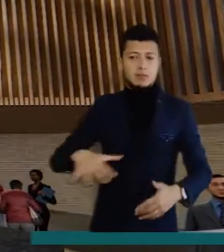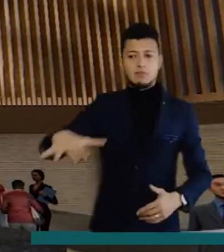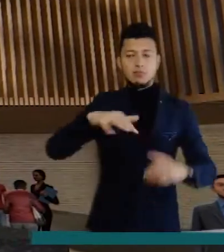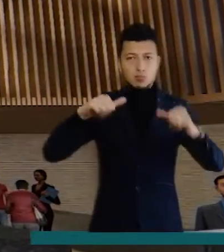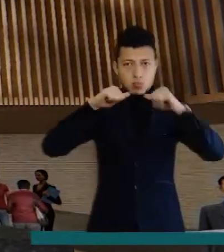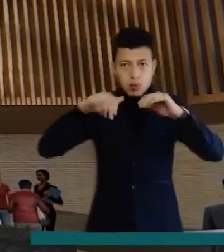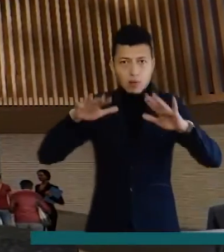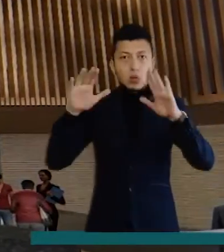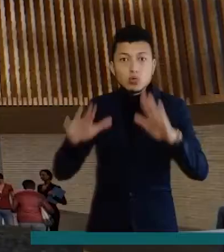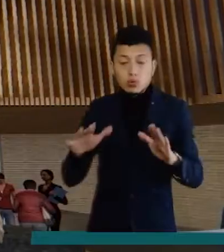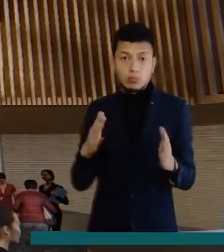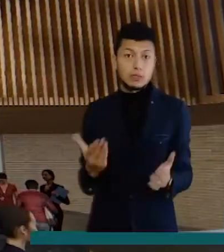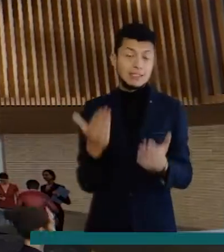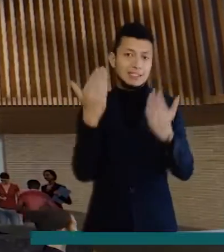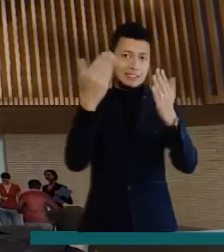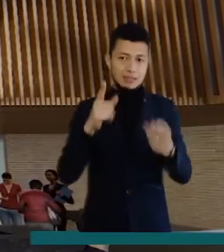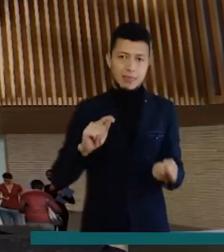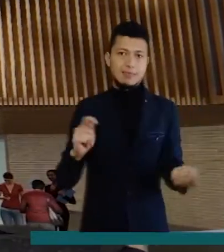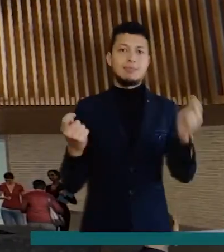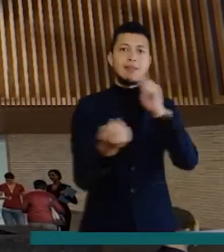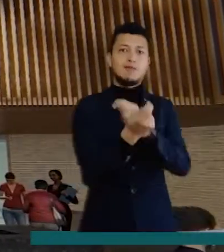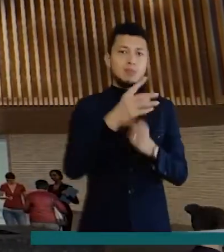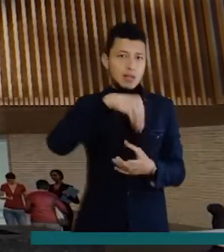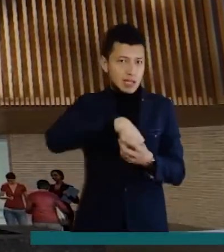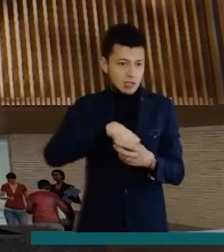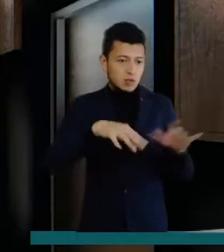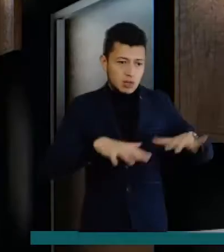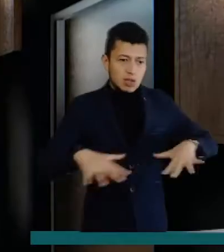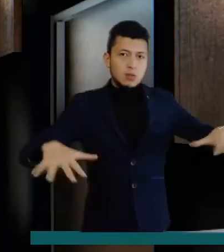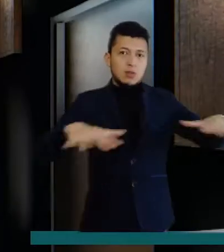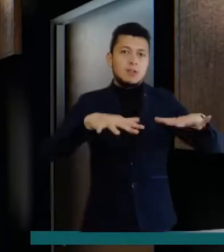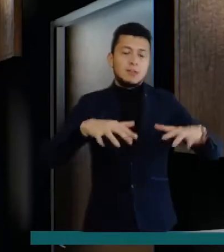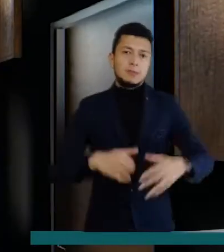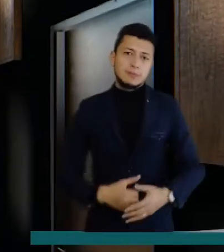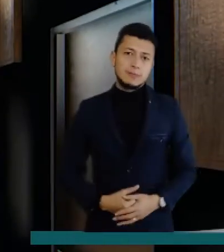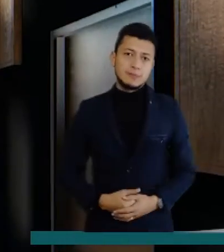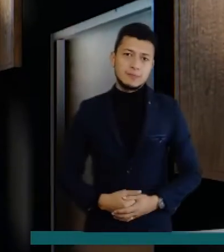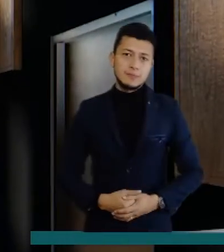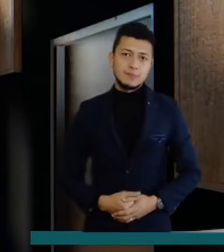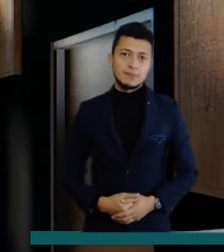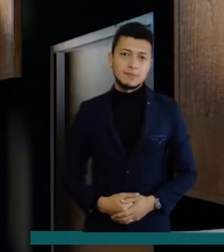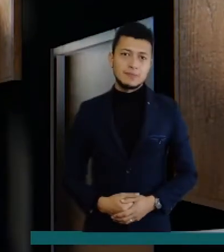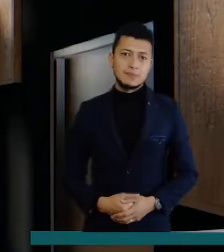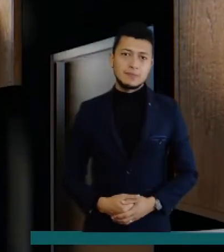cuadrados de espacios públicos que le darán una transformación al entorno.